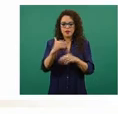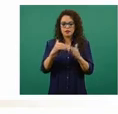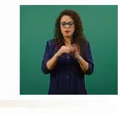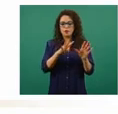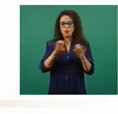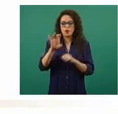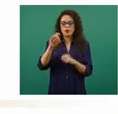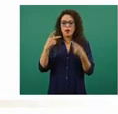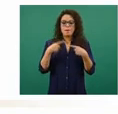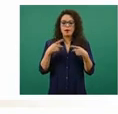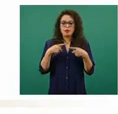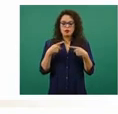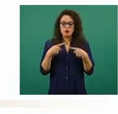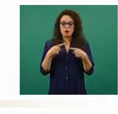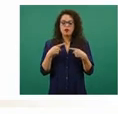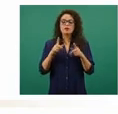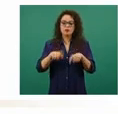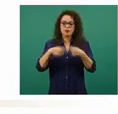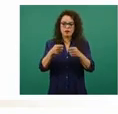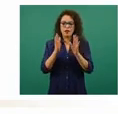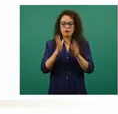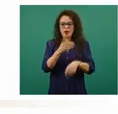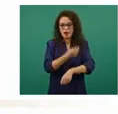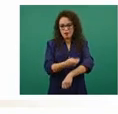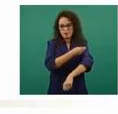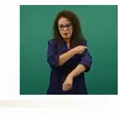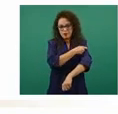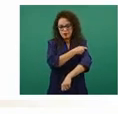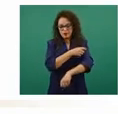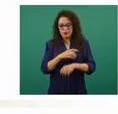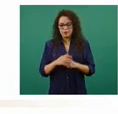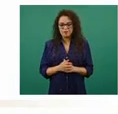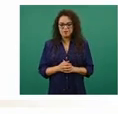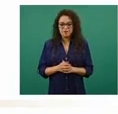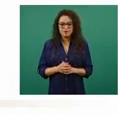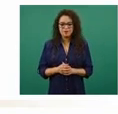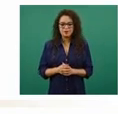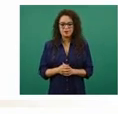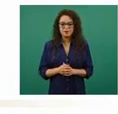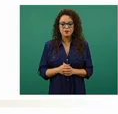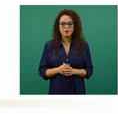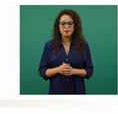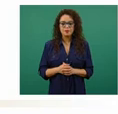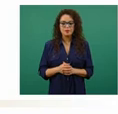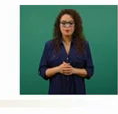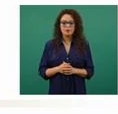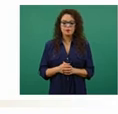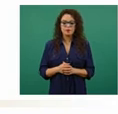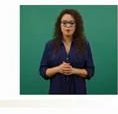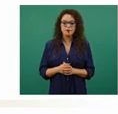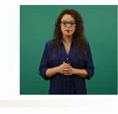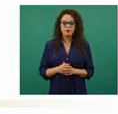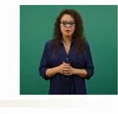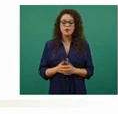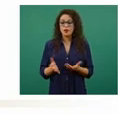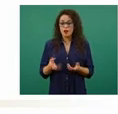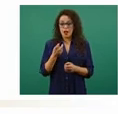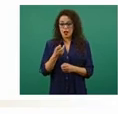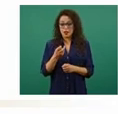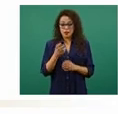913,430 personas trabajadoras de la salud que hasta el momento han recibido dosis de vacuna. De este grupo